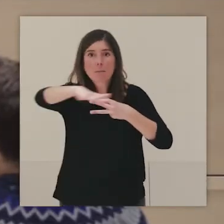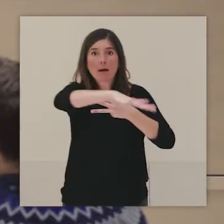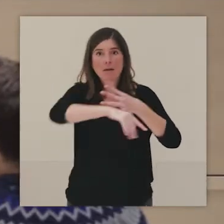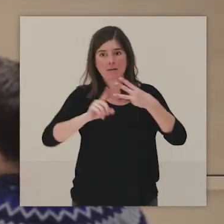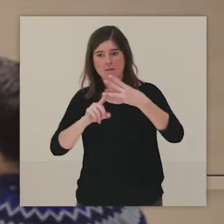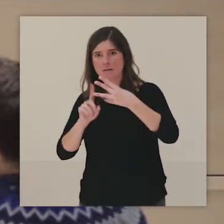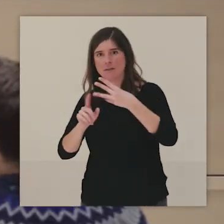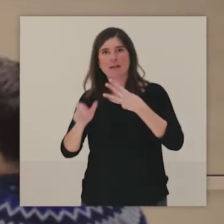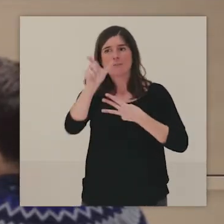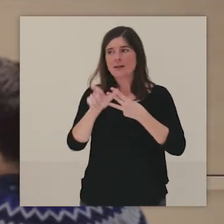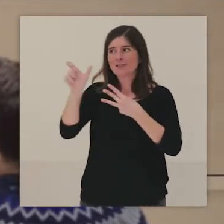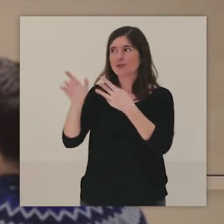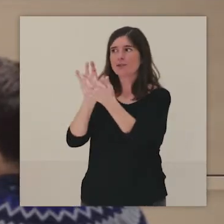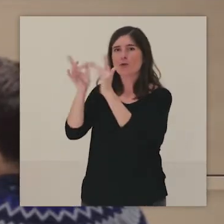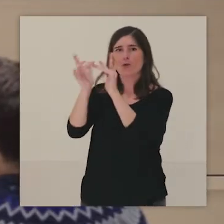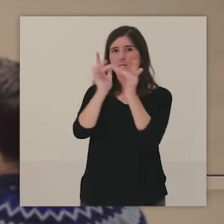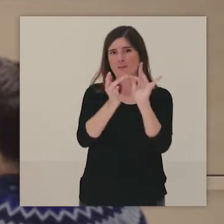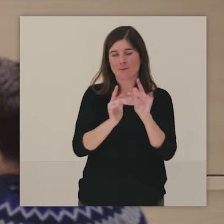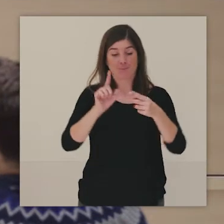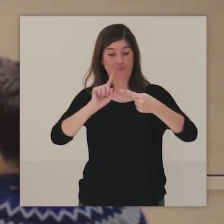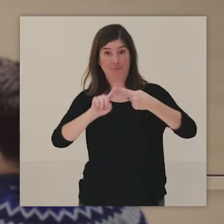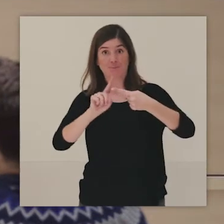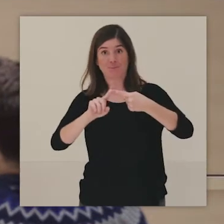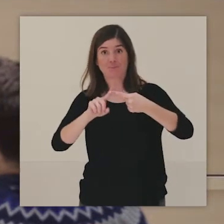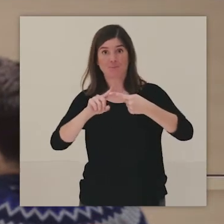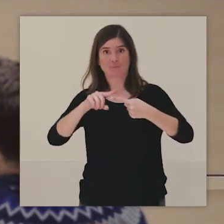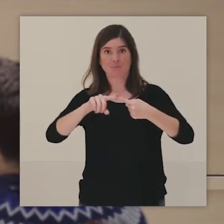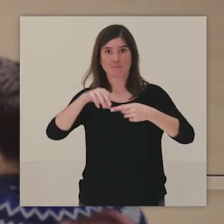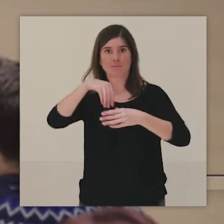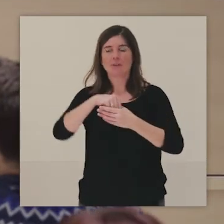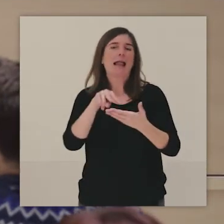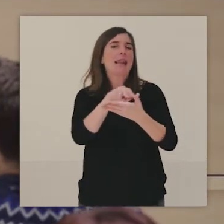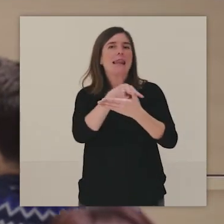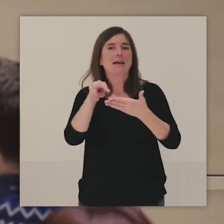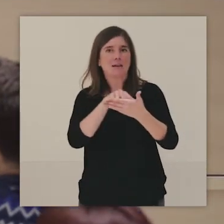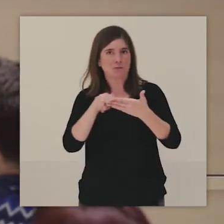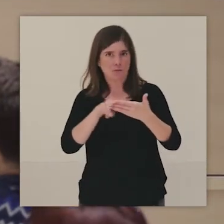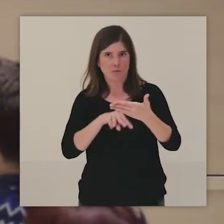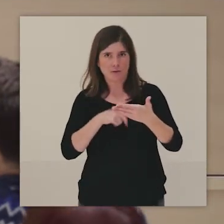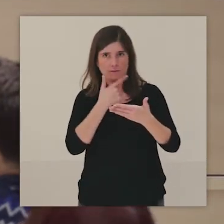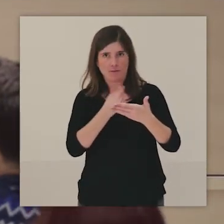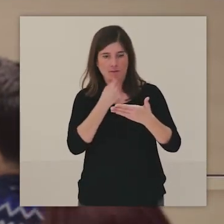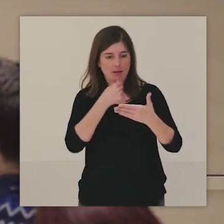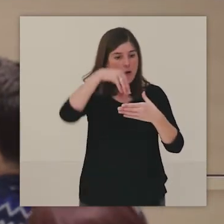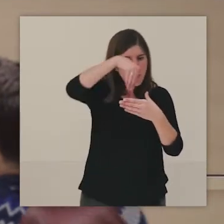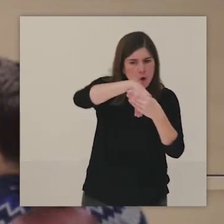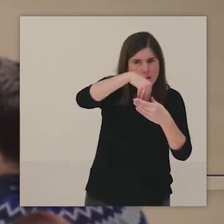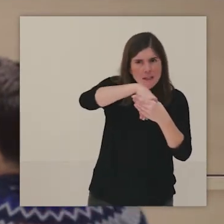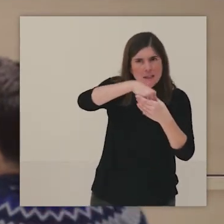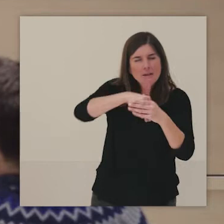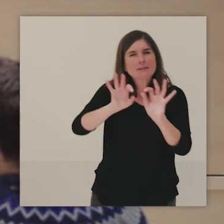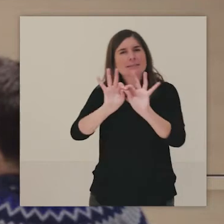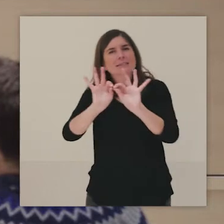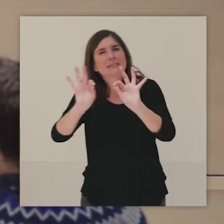y otra, a la interacción con las personas. La primera de ellas, la lectura fácil. Cómo afrontar contenidos que